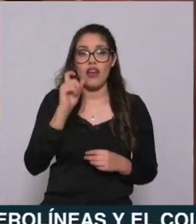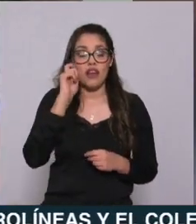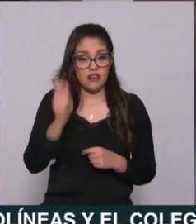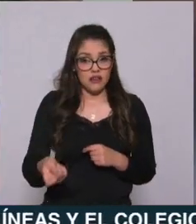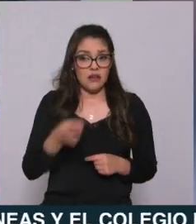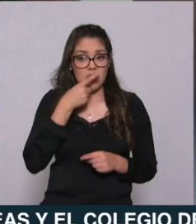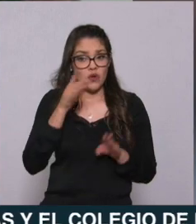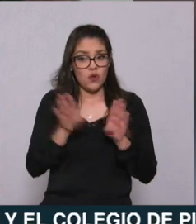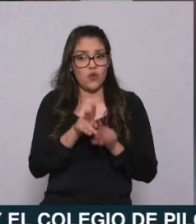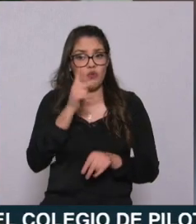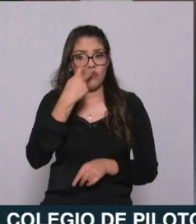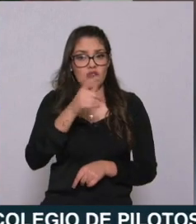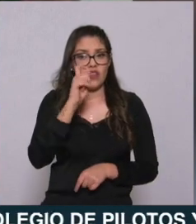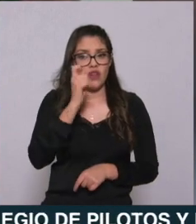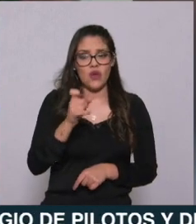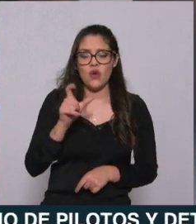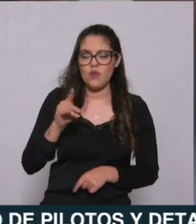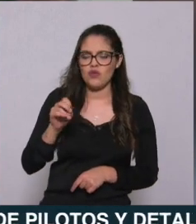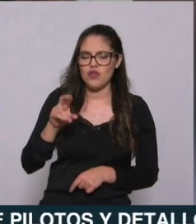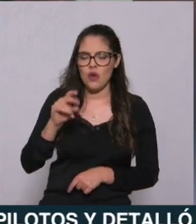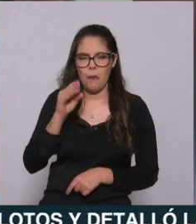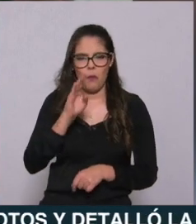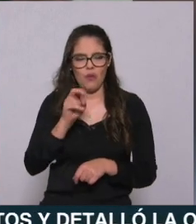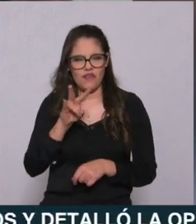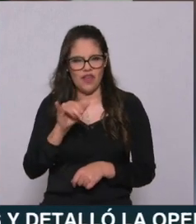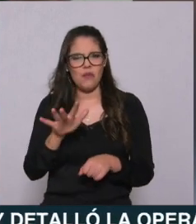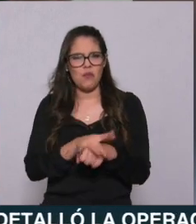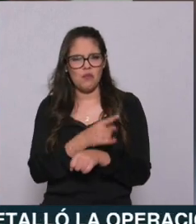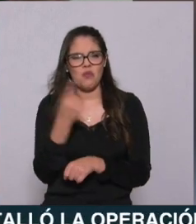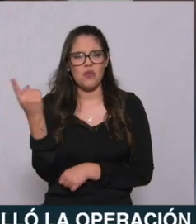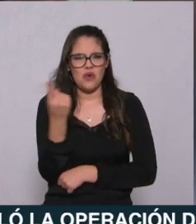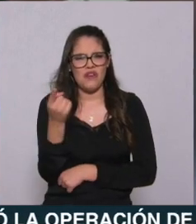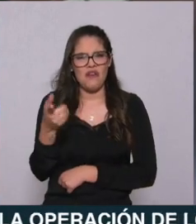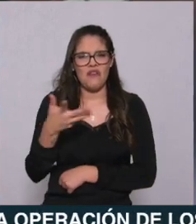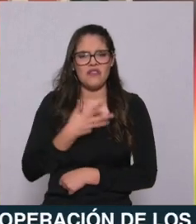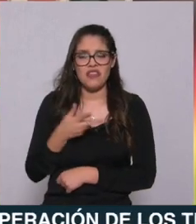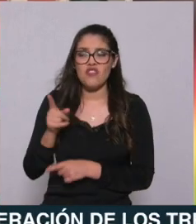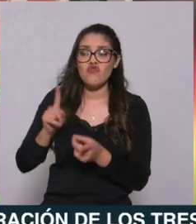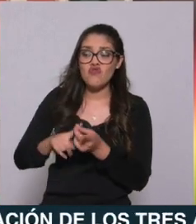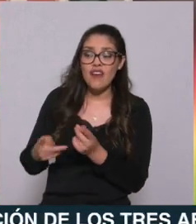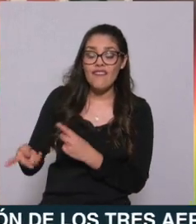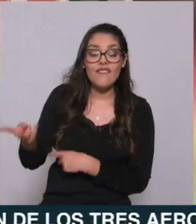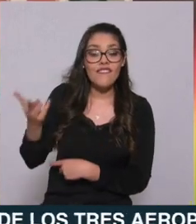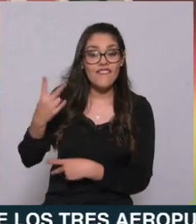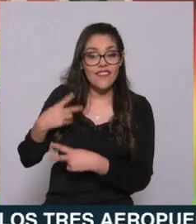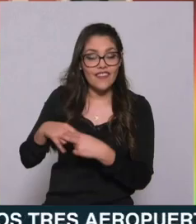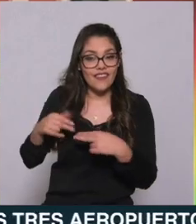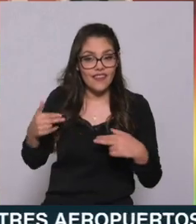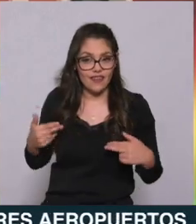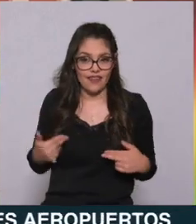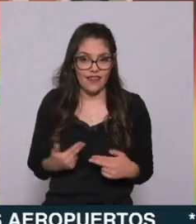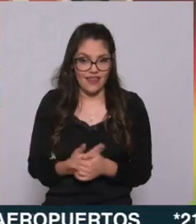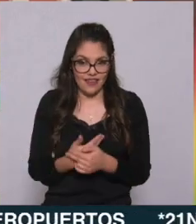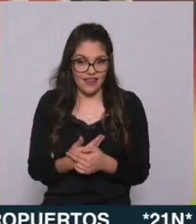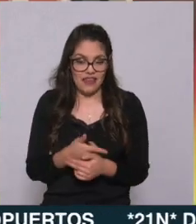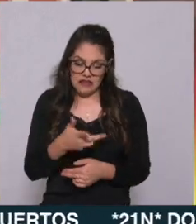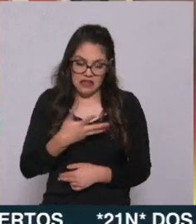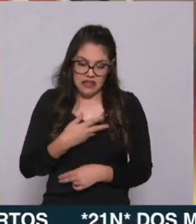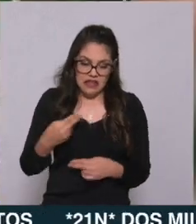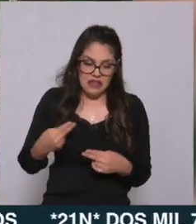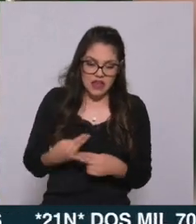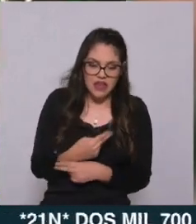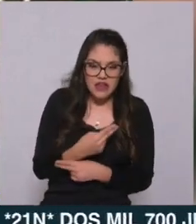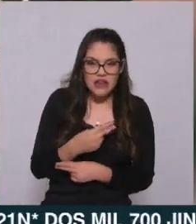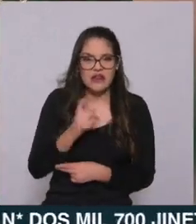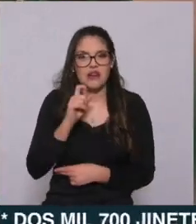catalogar como el Bolsonaro de Bolivia, precisamente porque tiene una serie de orígenes, primero que ha vivido en la